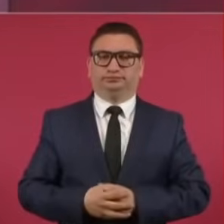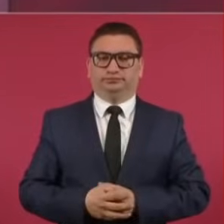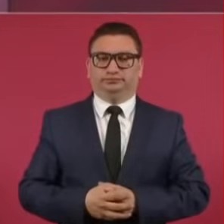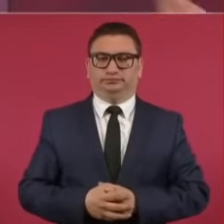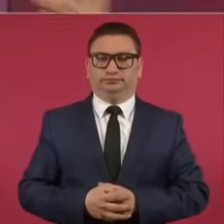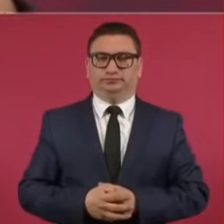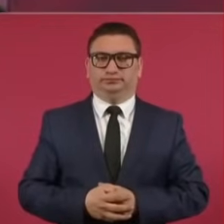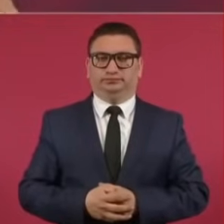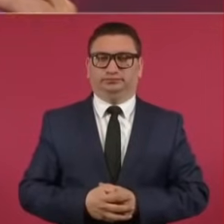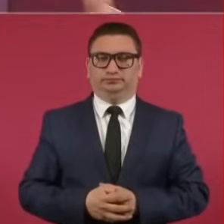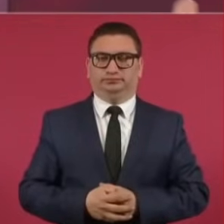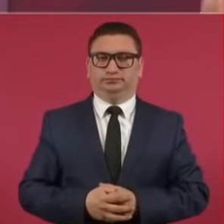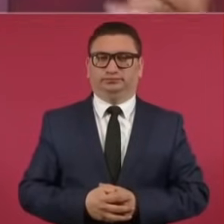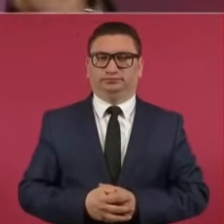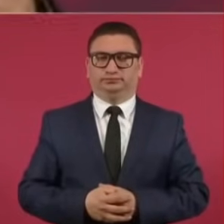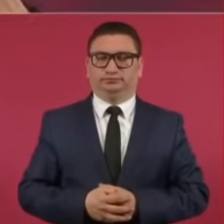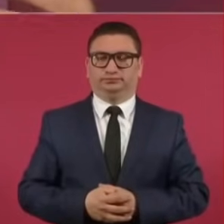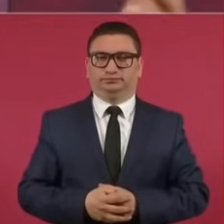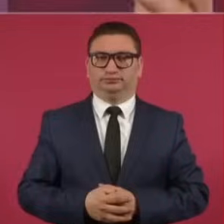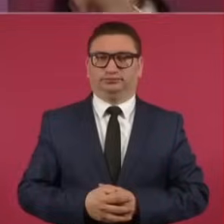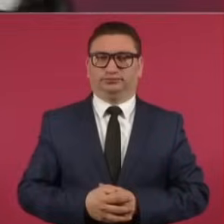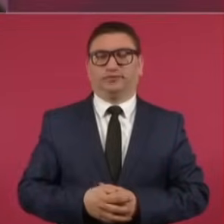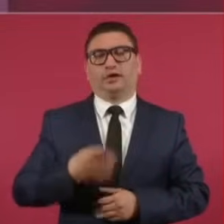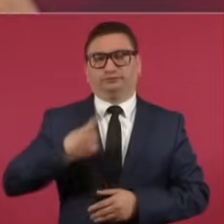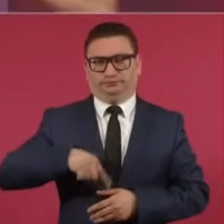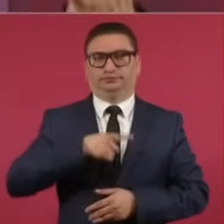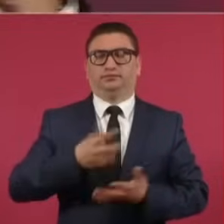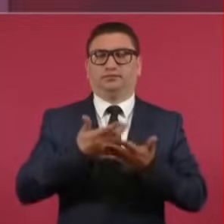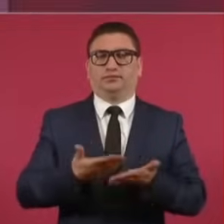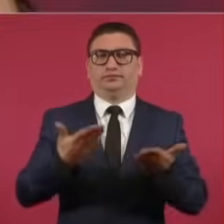Entonces ahora hemos logrado ahorrar,